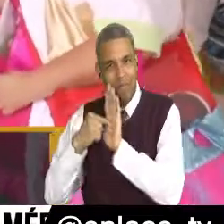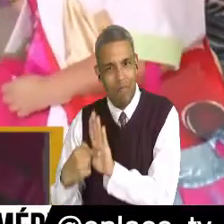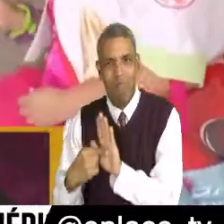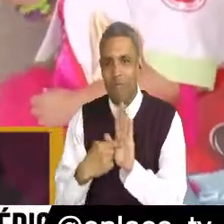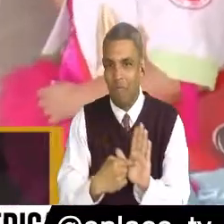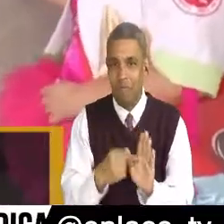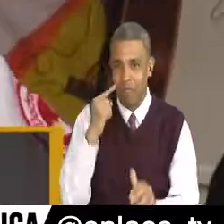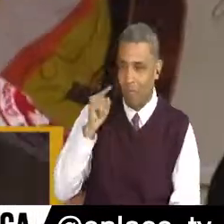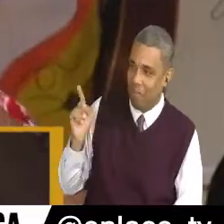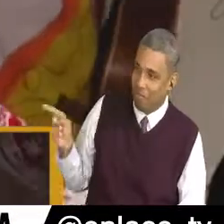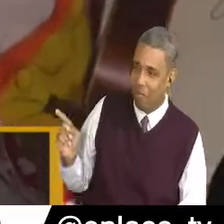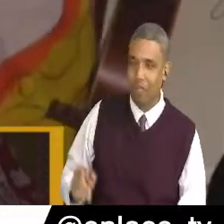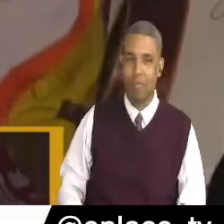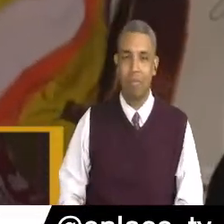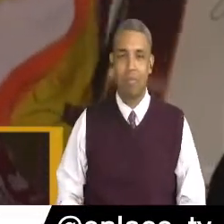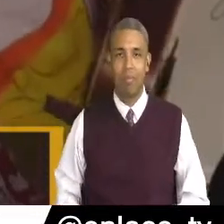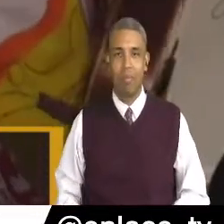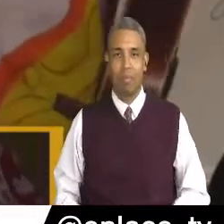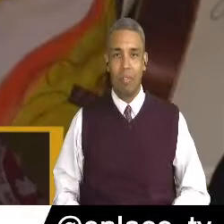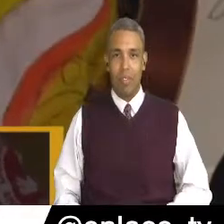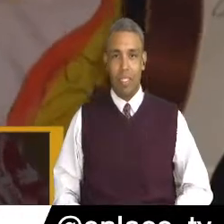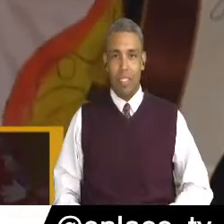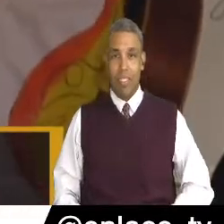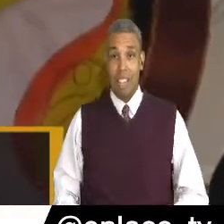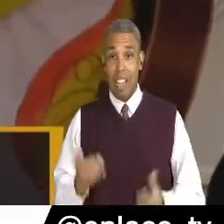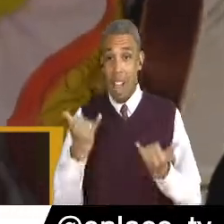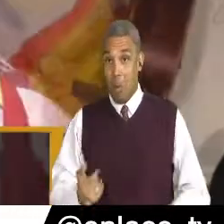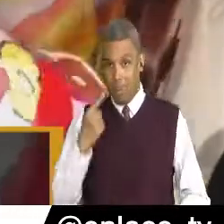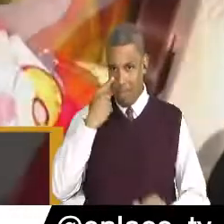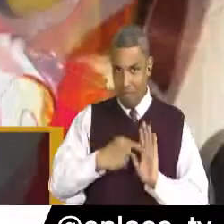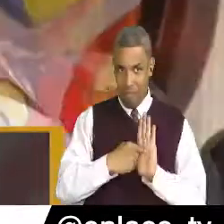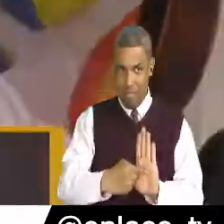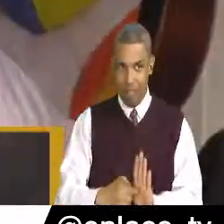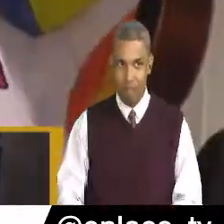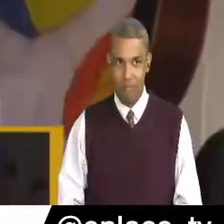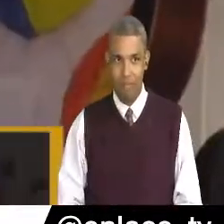muchas sonrisas. Ahora esperen que les voy a presentar un personaje.